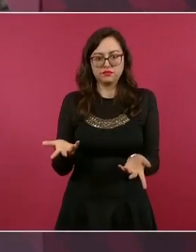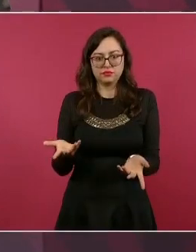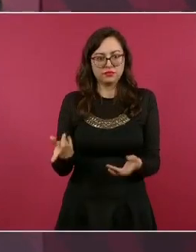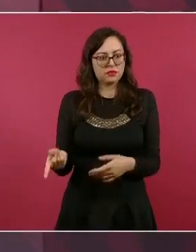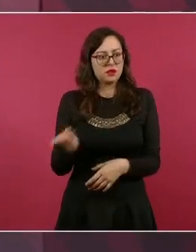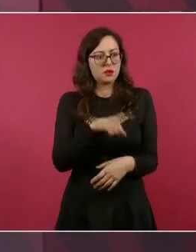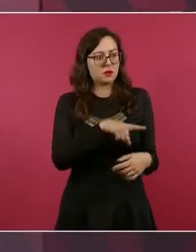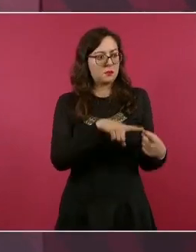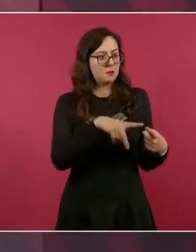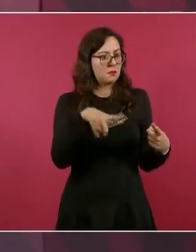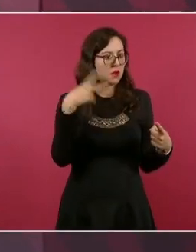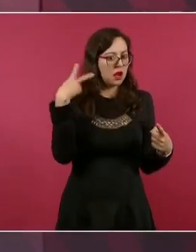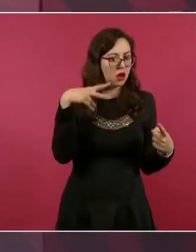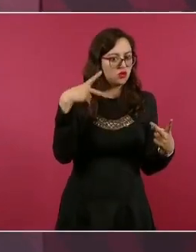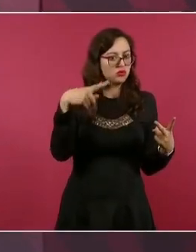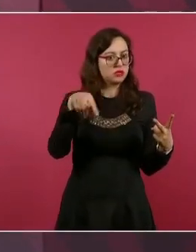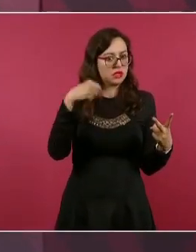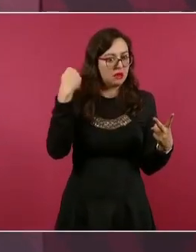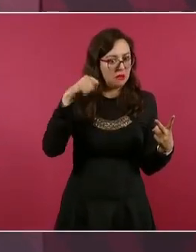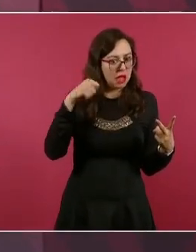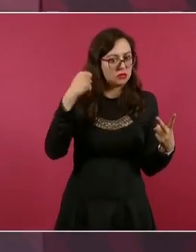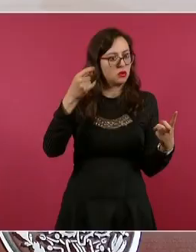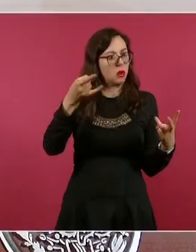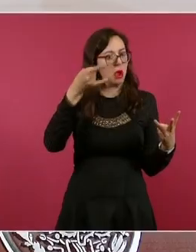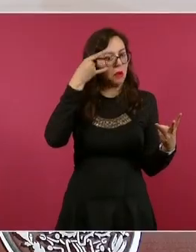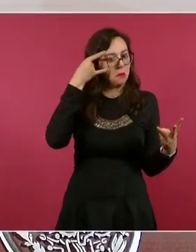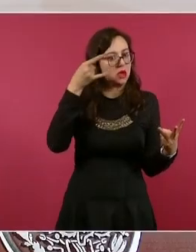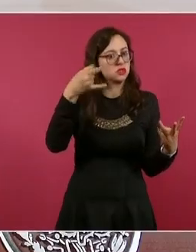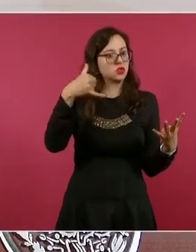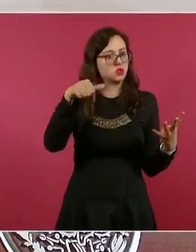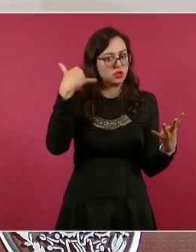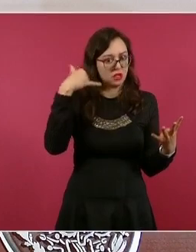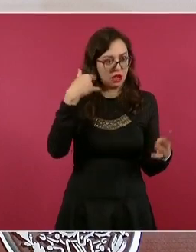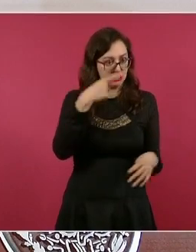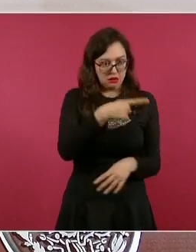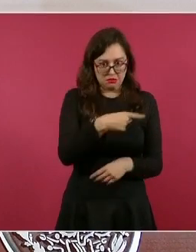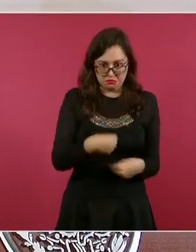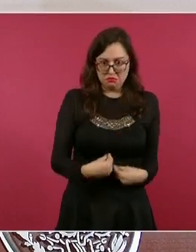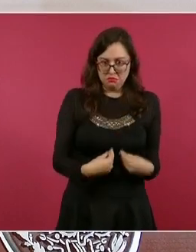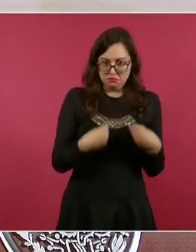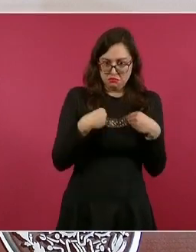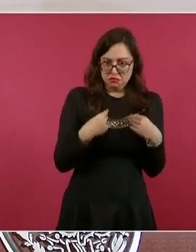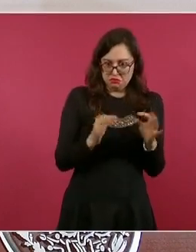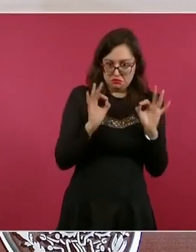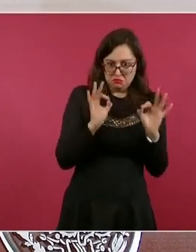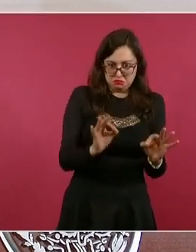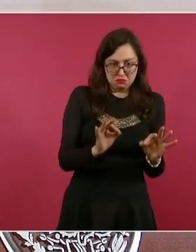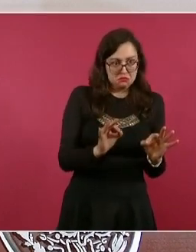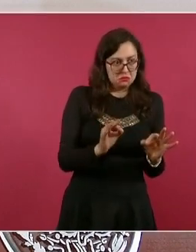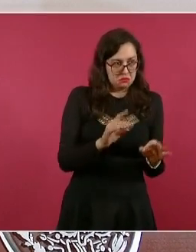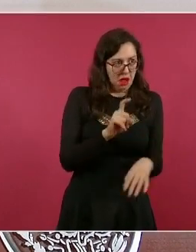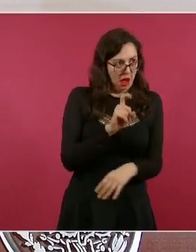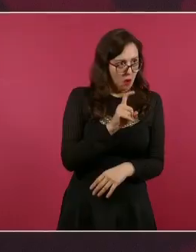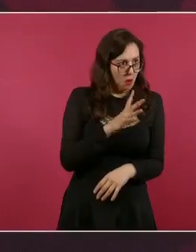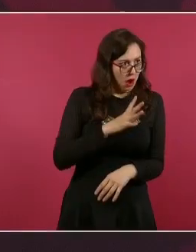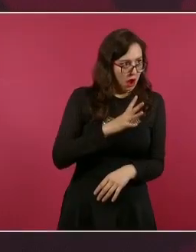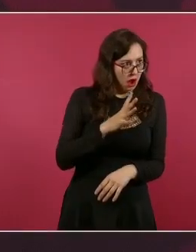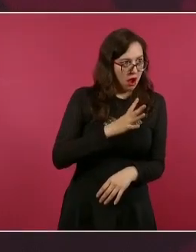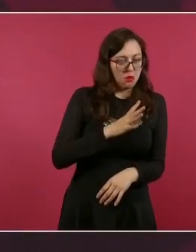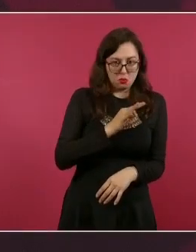o en Tabasco o en Campeche o en Yucatán o en Chiapas, que hay agua?